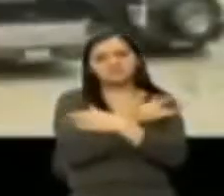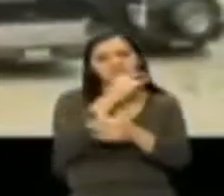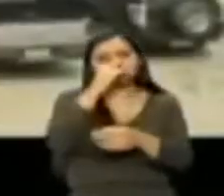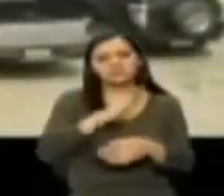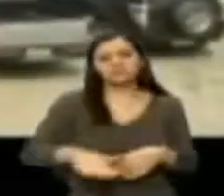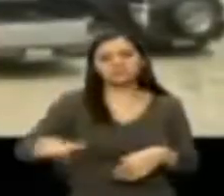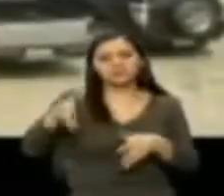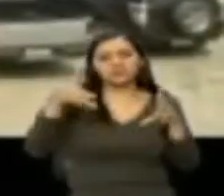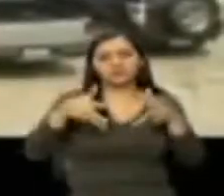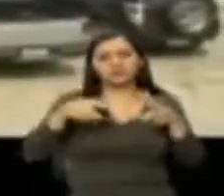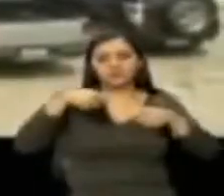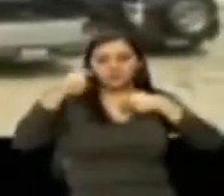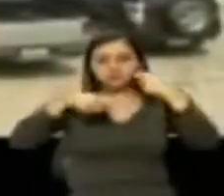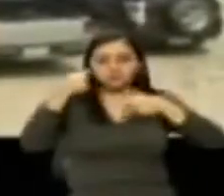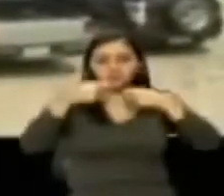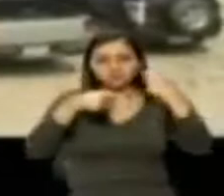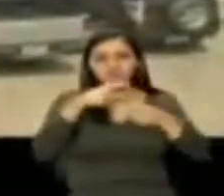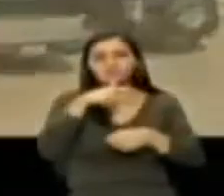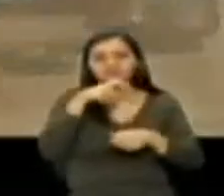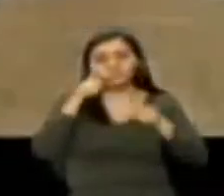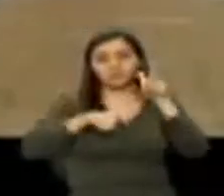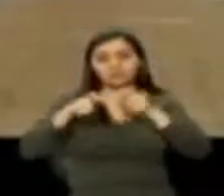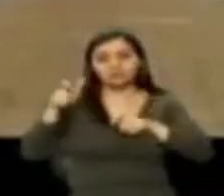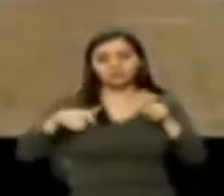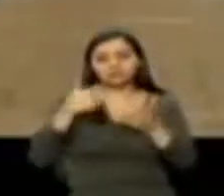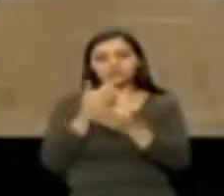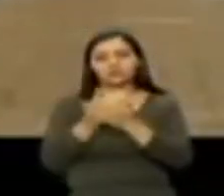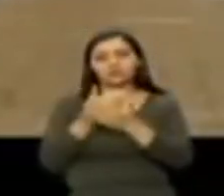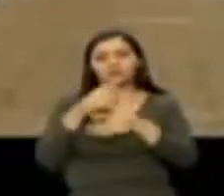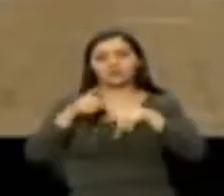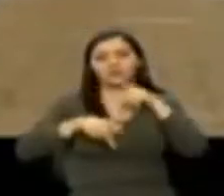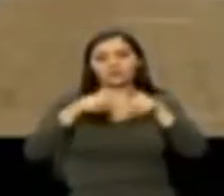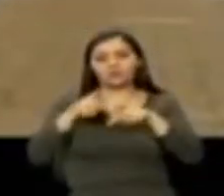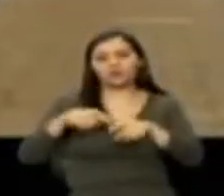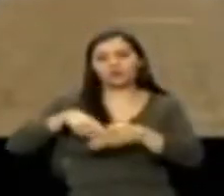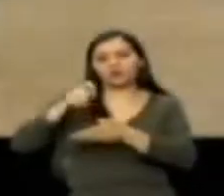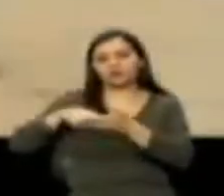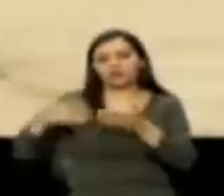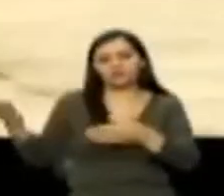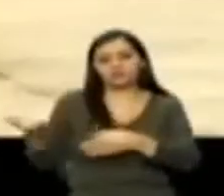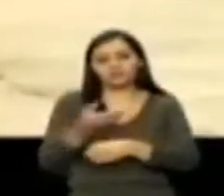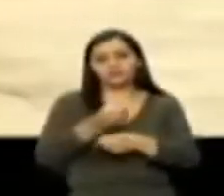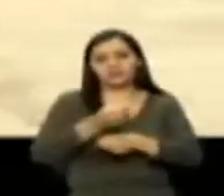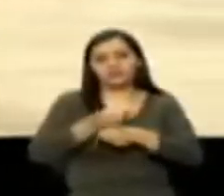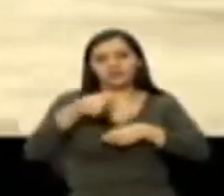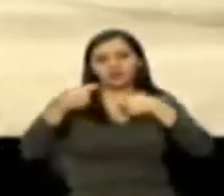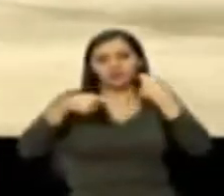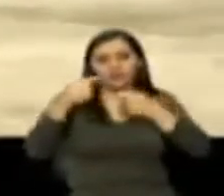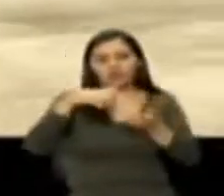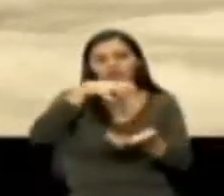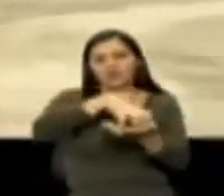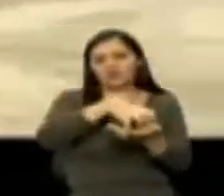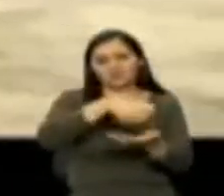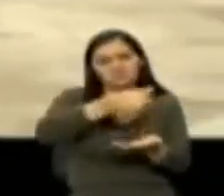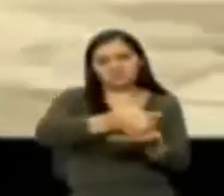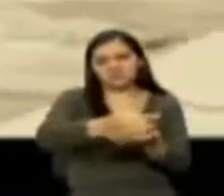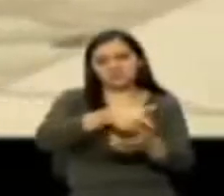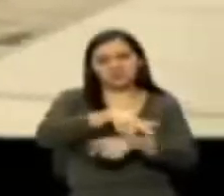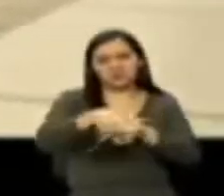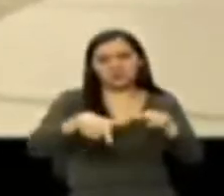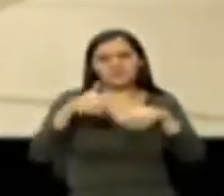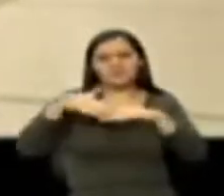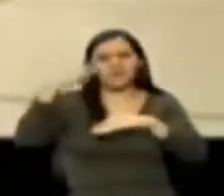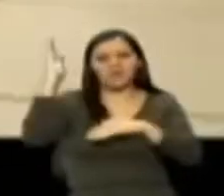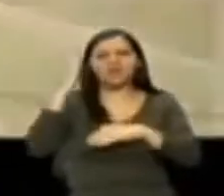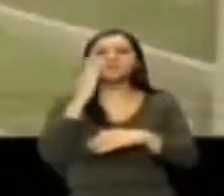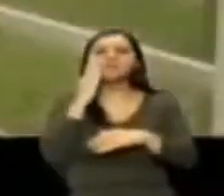los profesores y atendidos por personas de la economía popular y solidaria del propio cantón, la gran mayoría